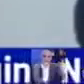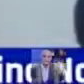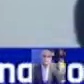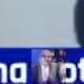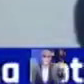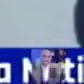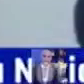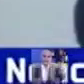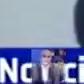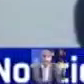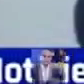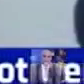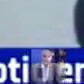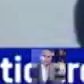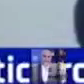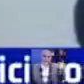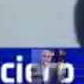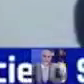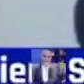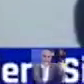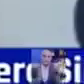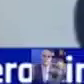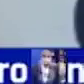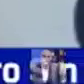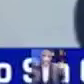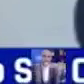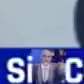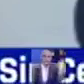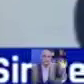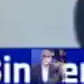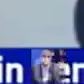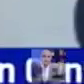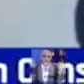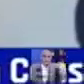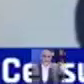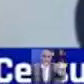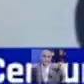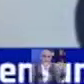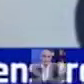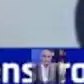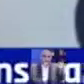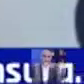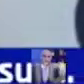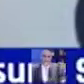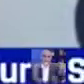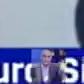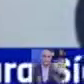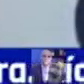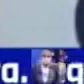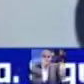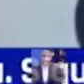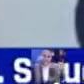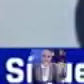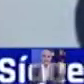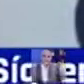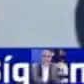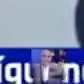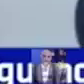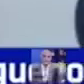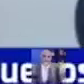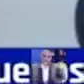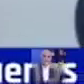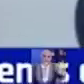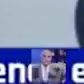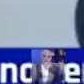favor de la gente, de la población de a pie, porque son racistas, son clasistas e incluso hasta